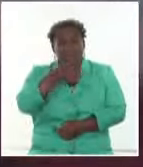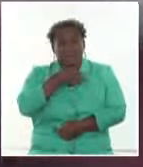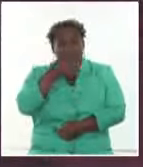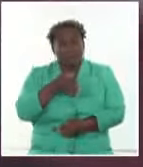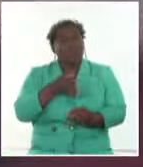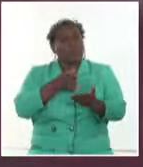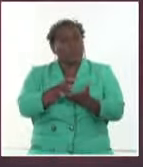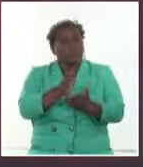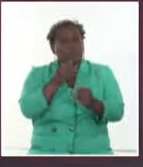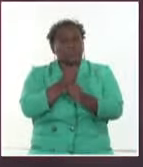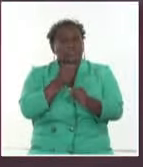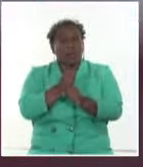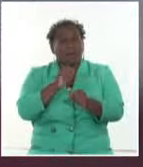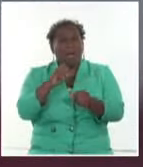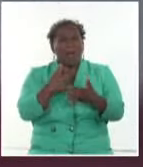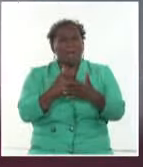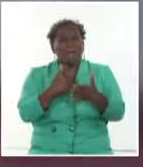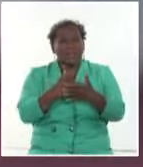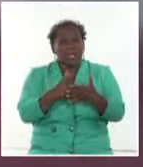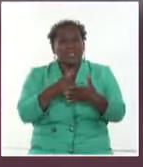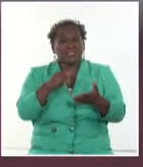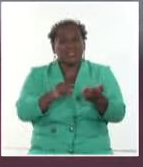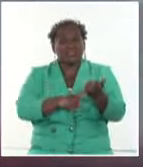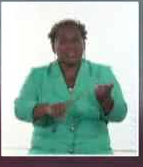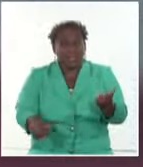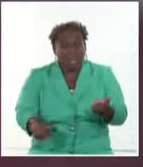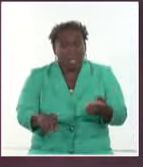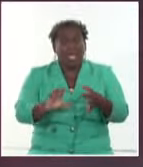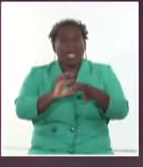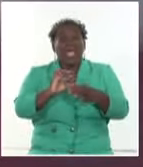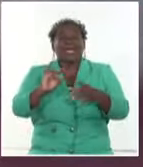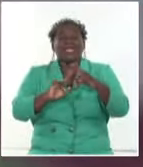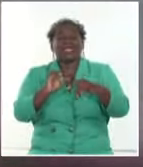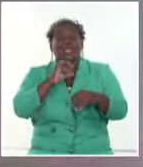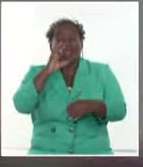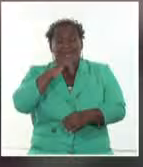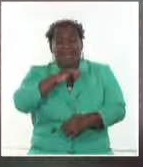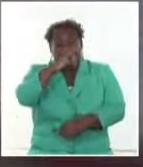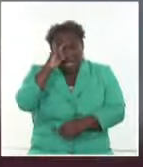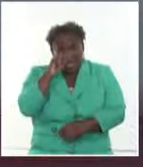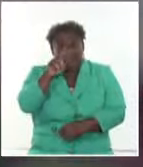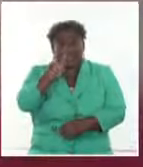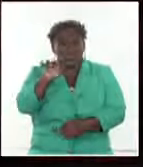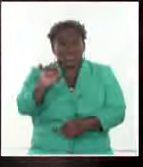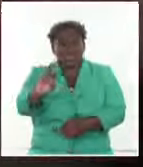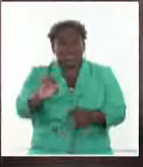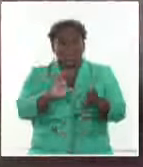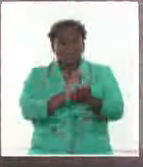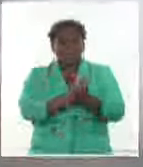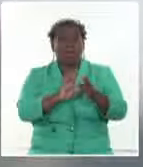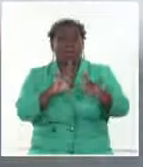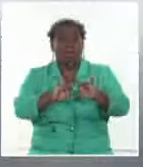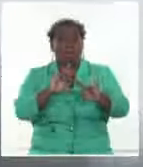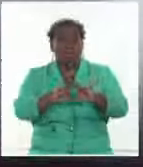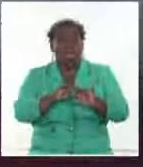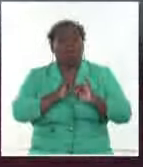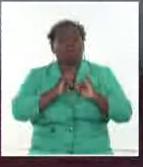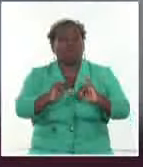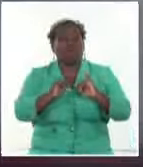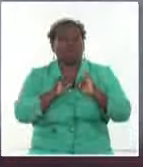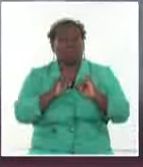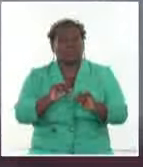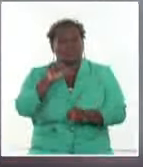en la termoeléctrica Antonio Guiteras, que en estos momentos genera 260 megawatts. Es la información que tenemos de